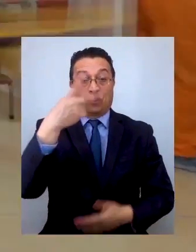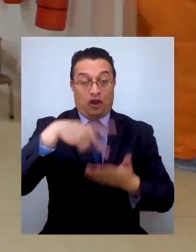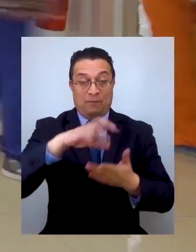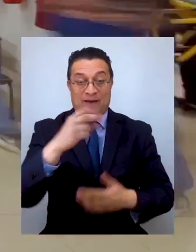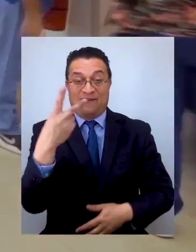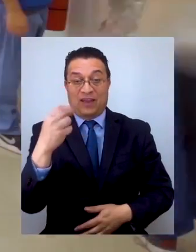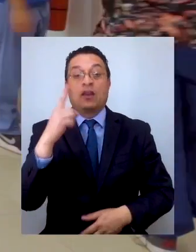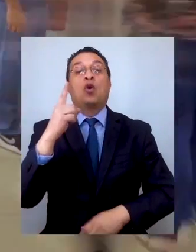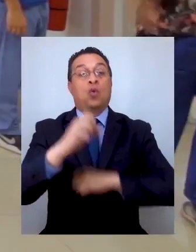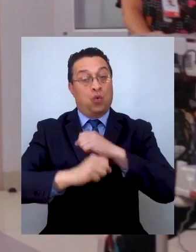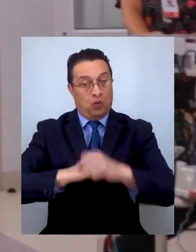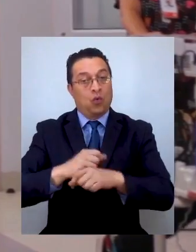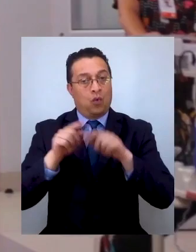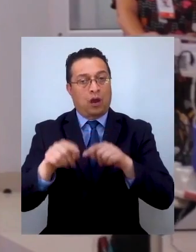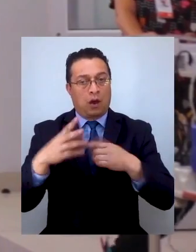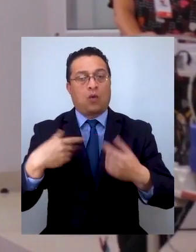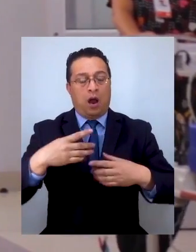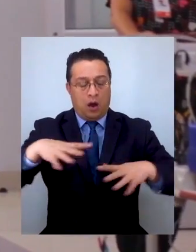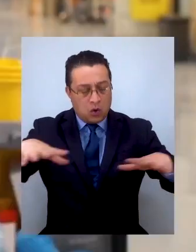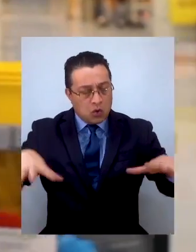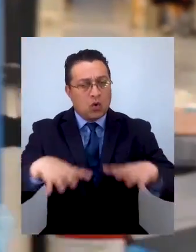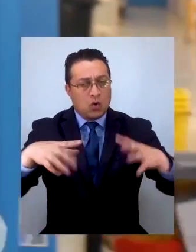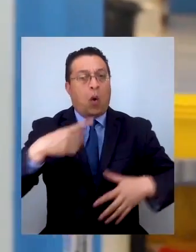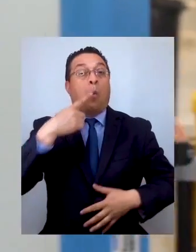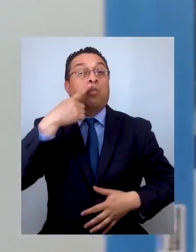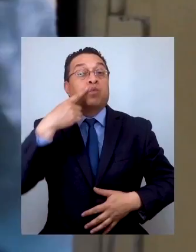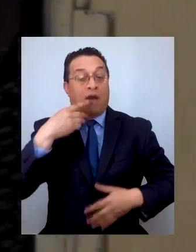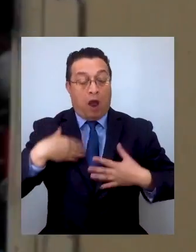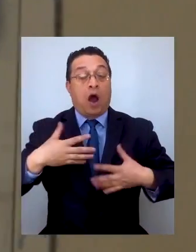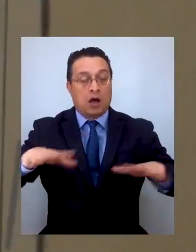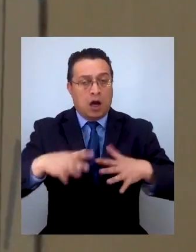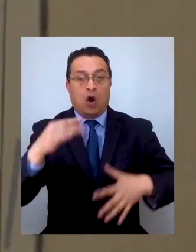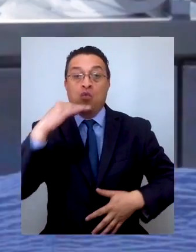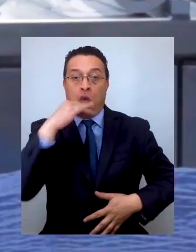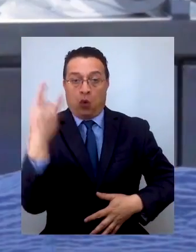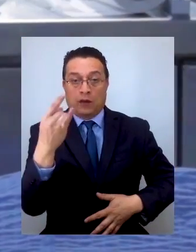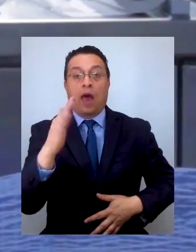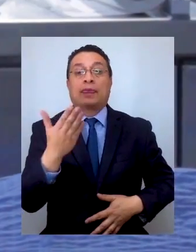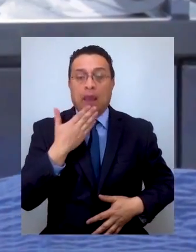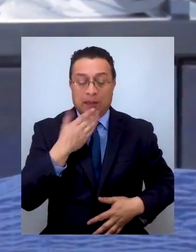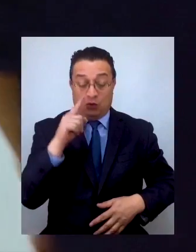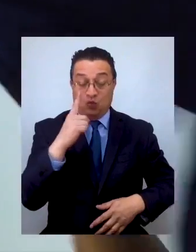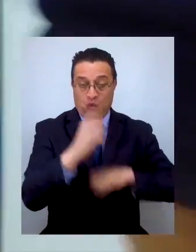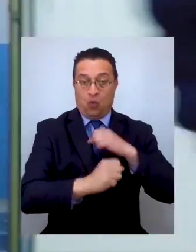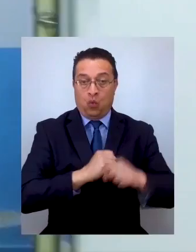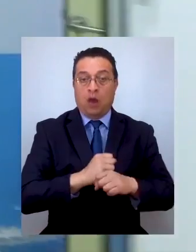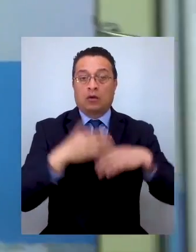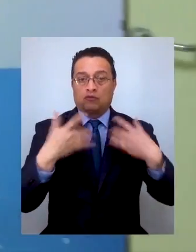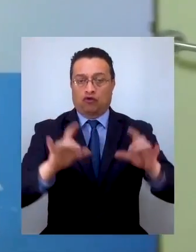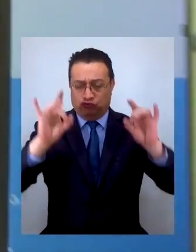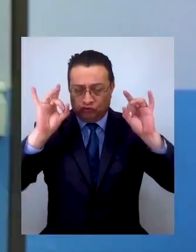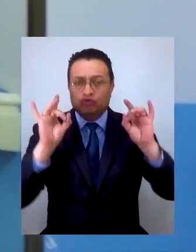El 2020 fue el año que puso a prueba nuestra capacidad como hospital de urgencia, pero también fue el año en